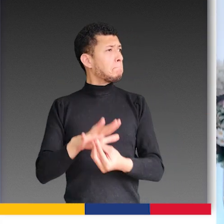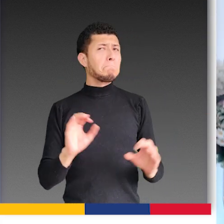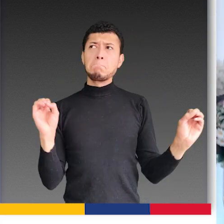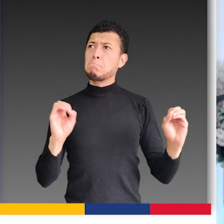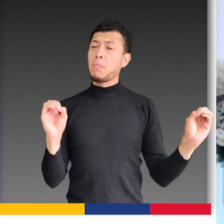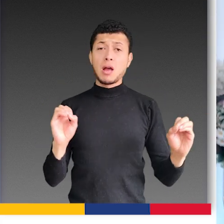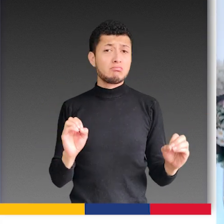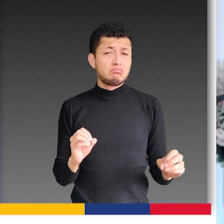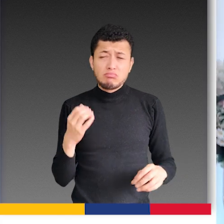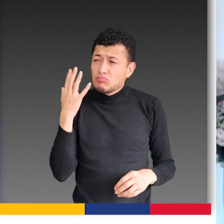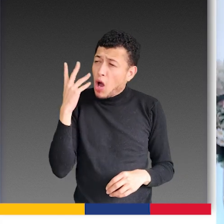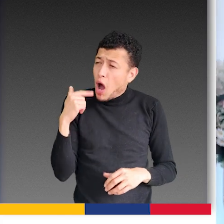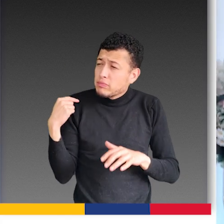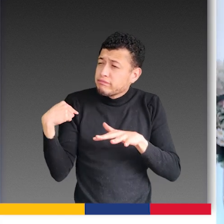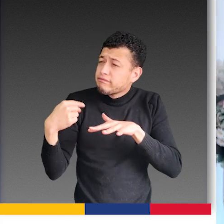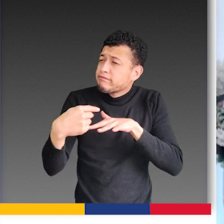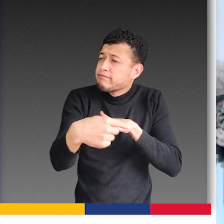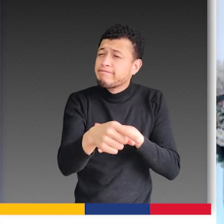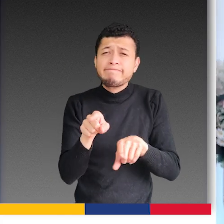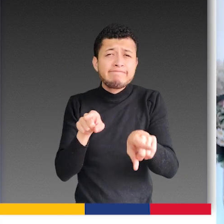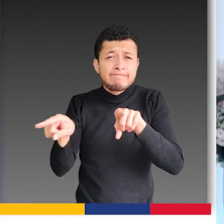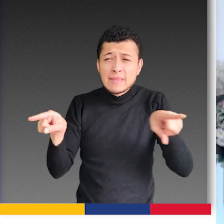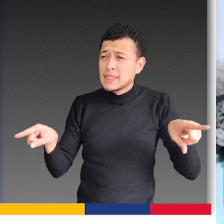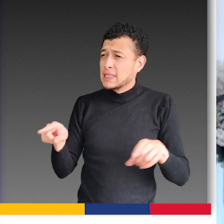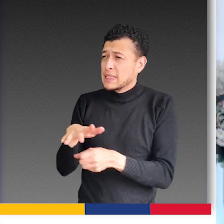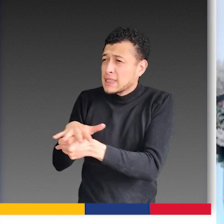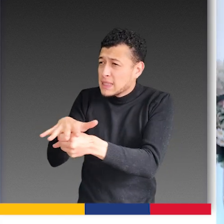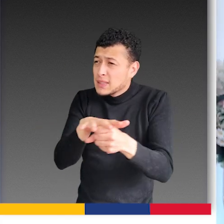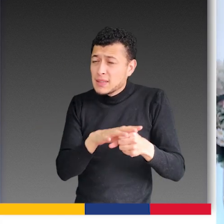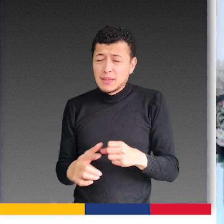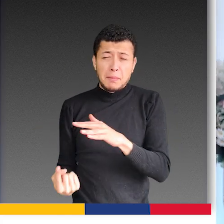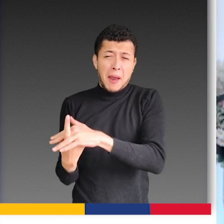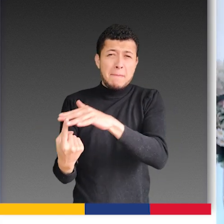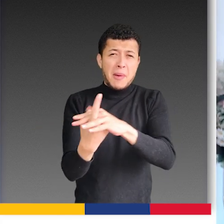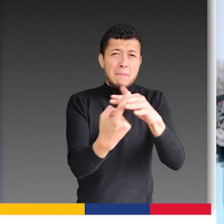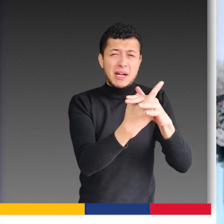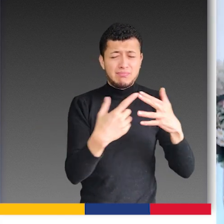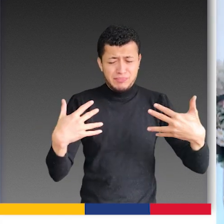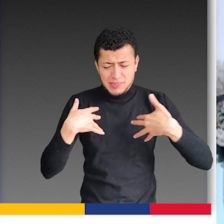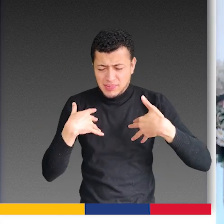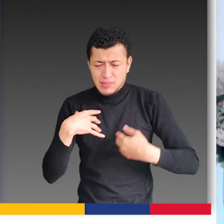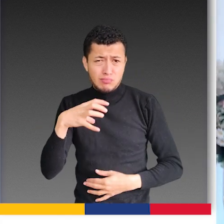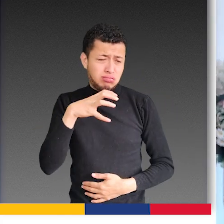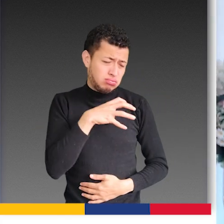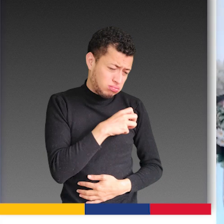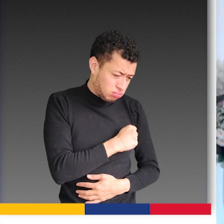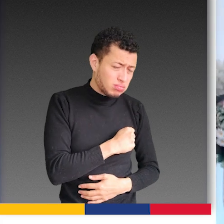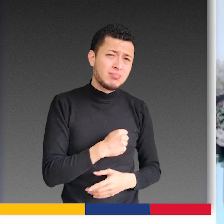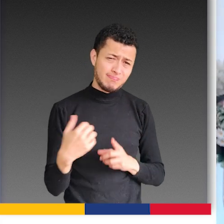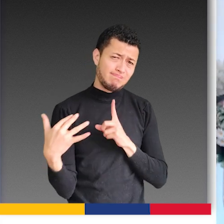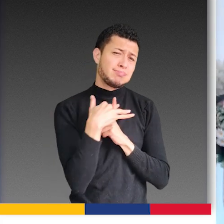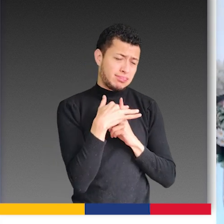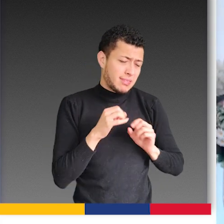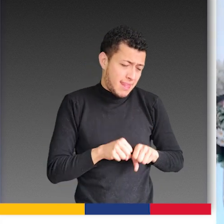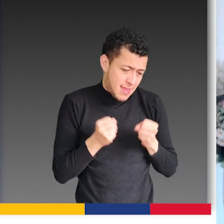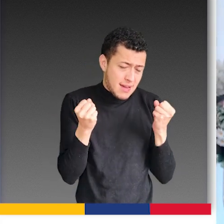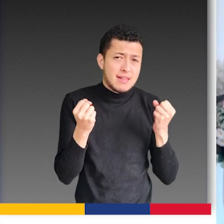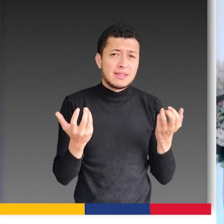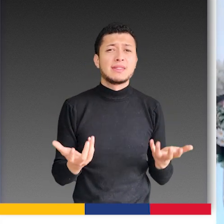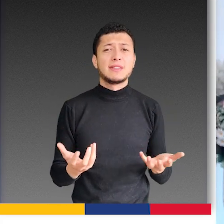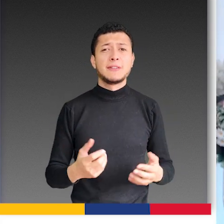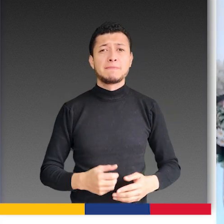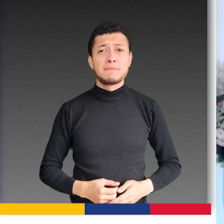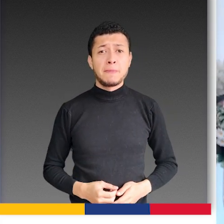afrodescendientes no tengamos que padecer el racismo sistémico de una u otra manera. Y esto nos duele